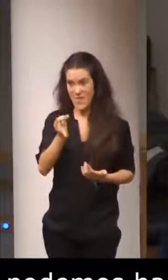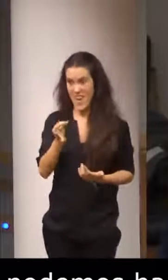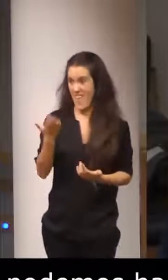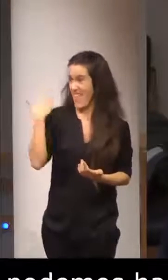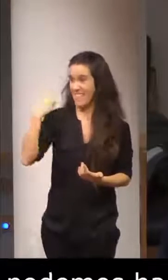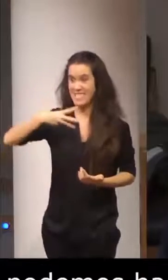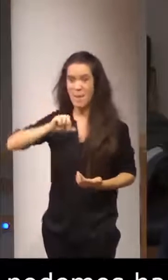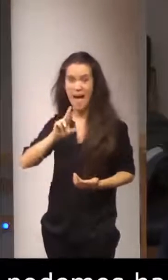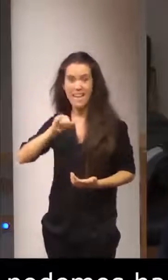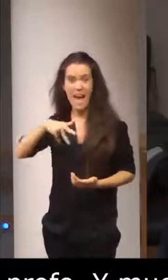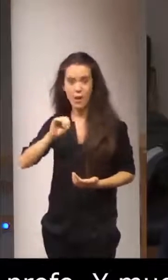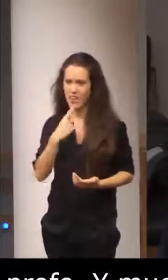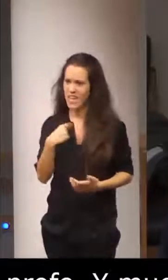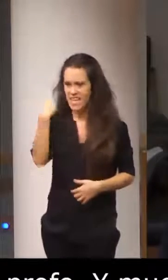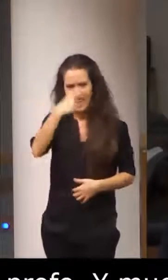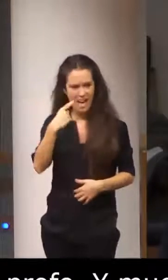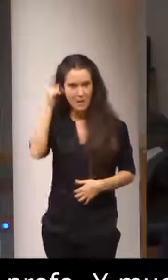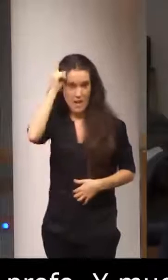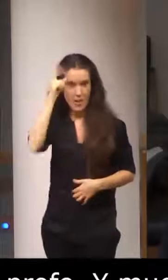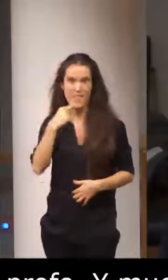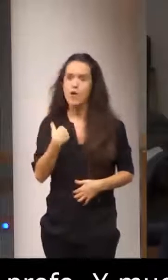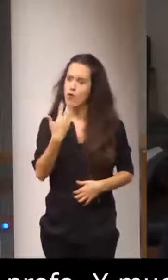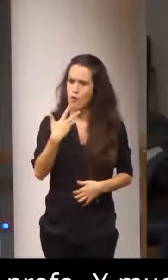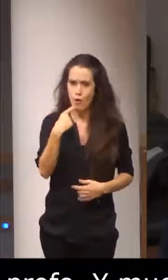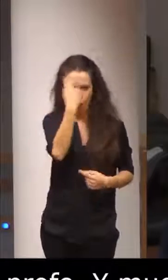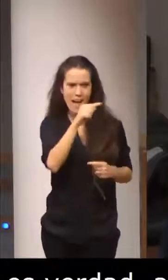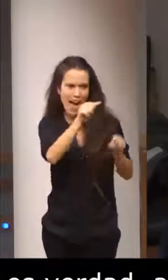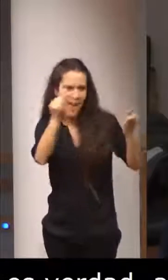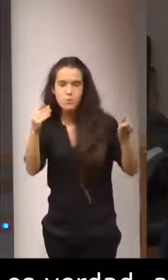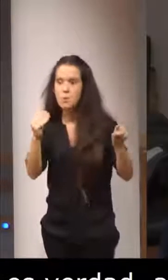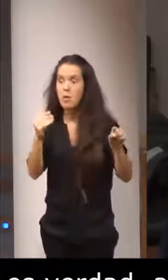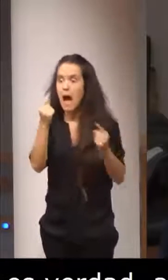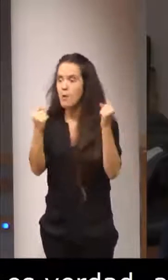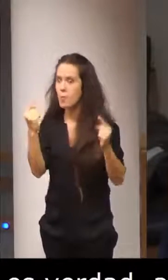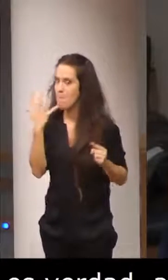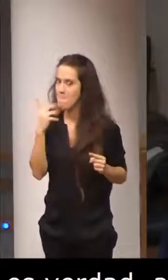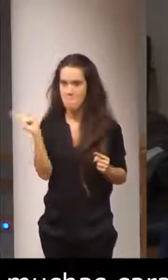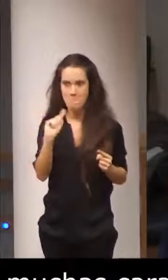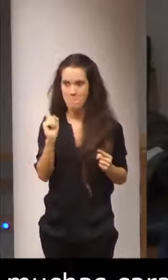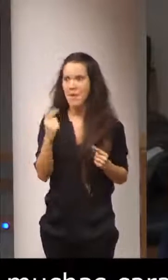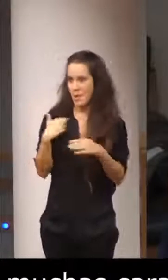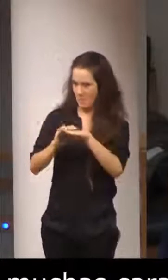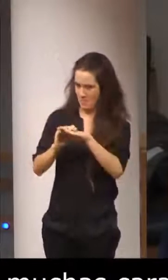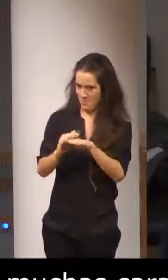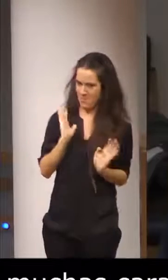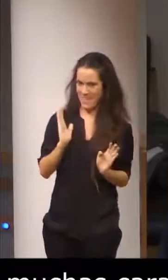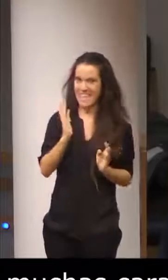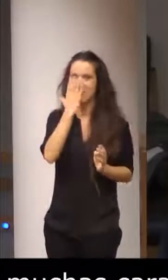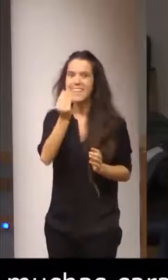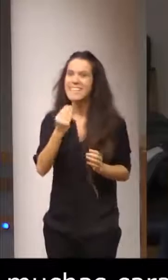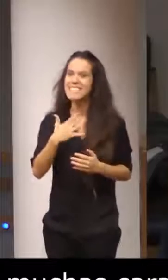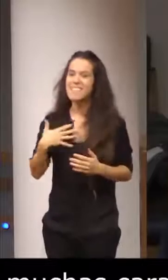veo muchas caras conocidas pero también veo muchas no conocidas y me vais a perdonar porque me vais a entender pero eso lo agradezco más